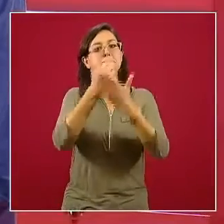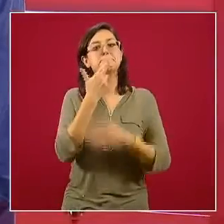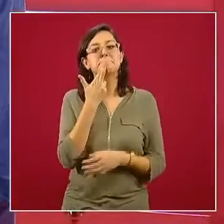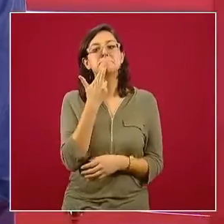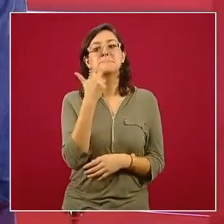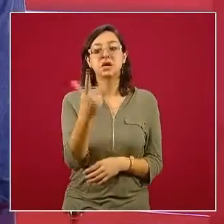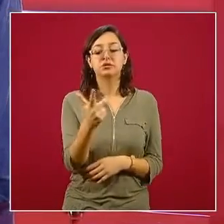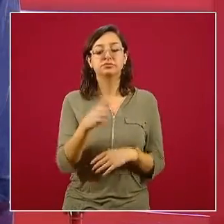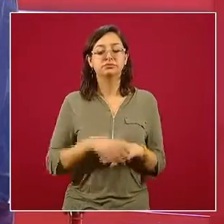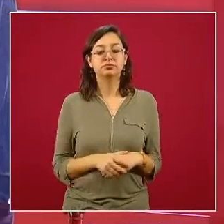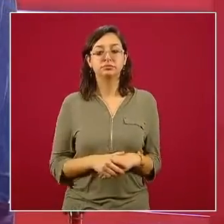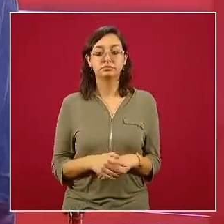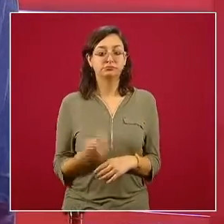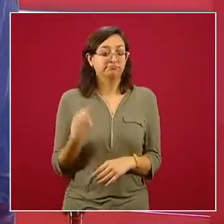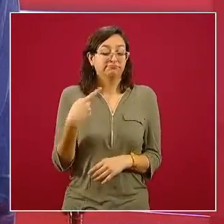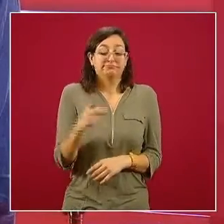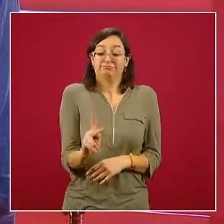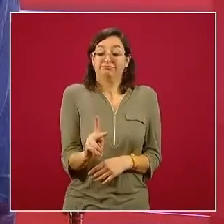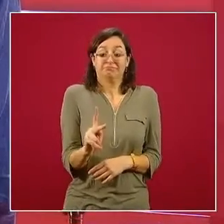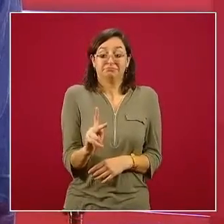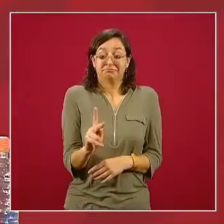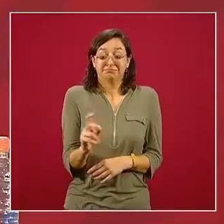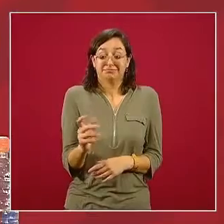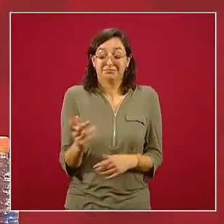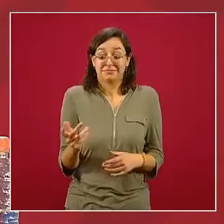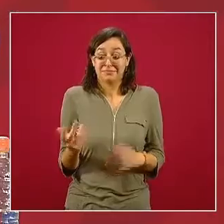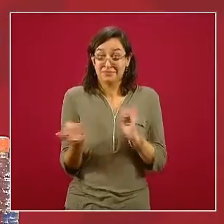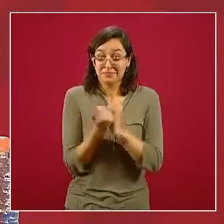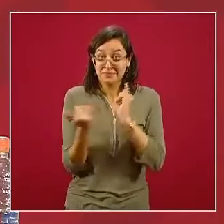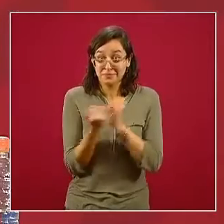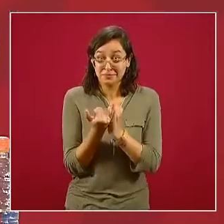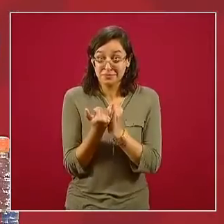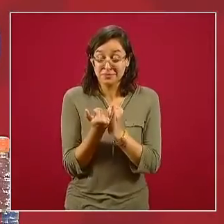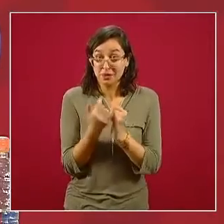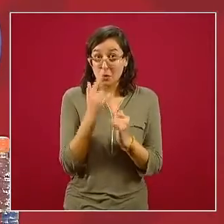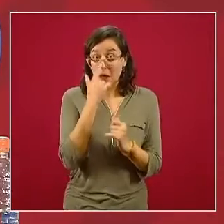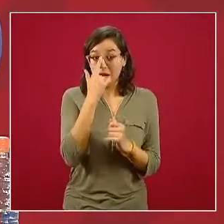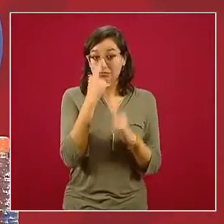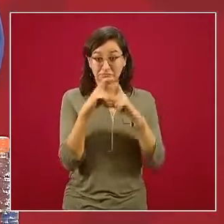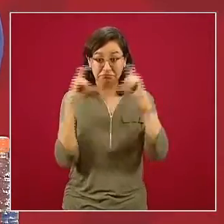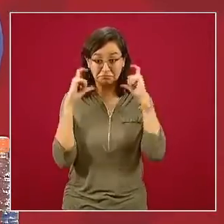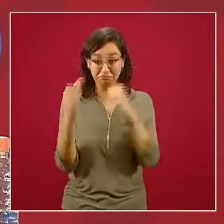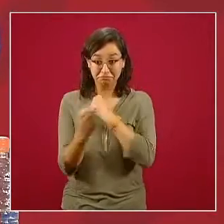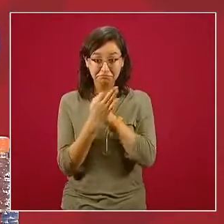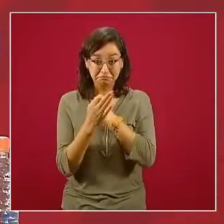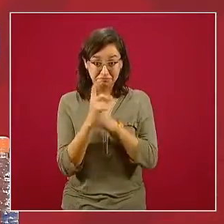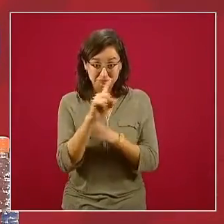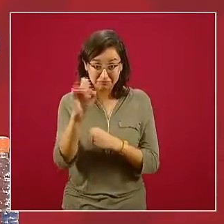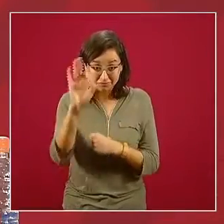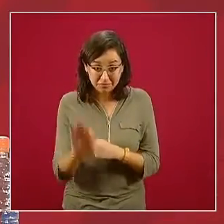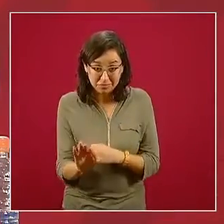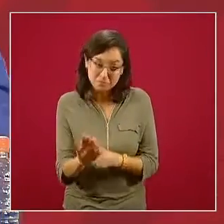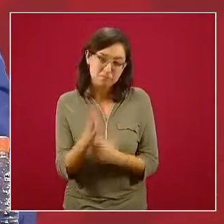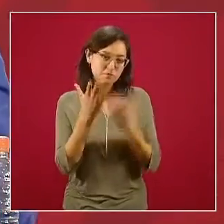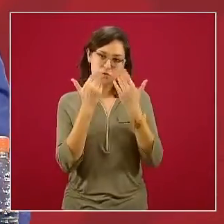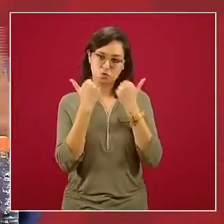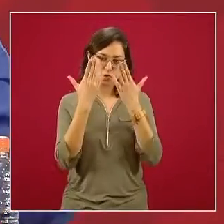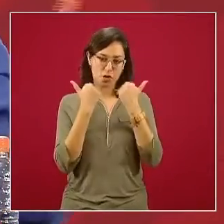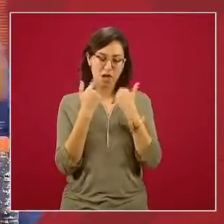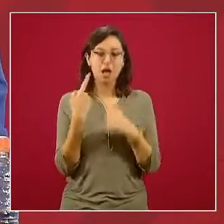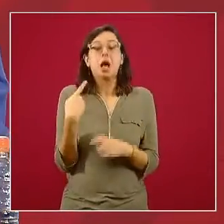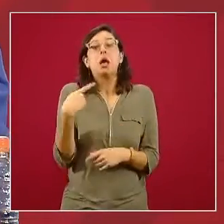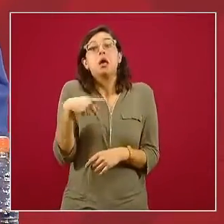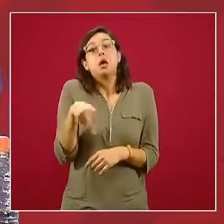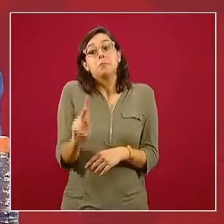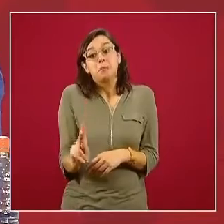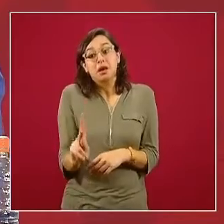Que quede claro, tampoco hay evidencia científica rigurosa que lo sugiera o que haya demostrado su efectividad. Pero en